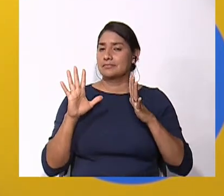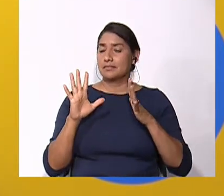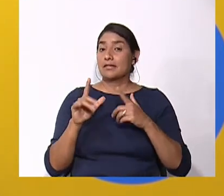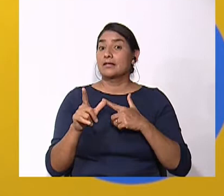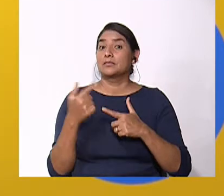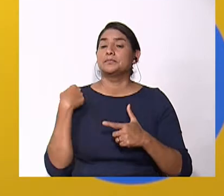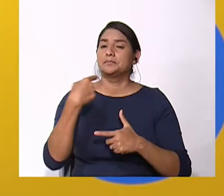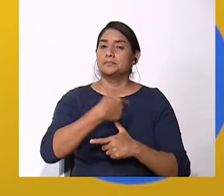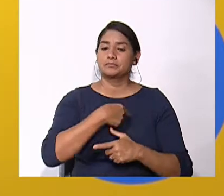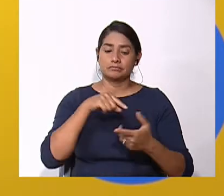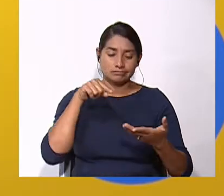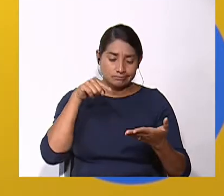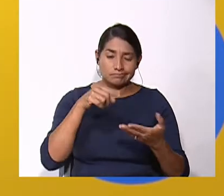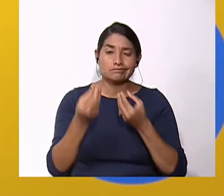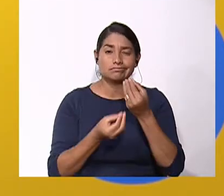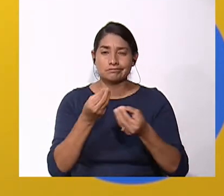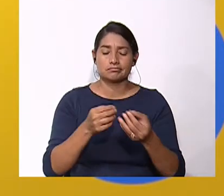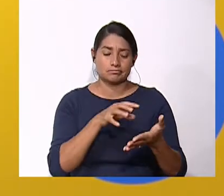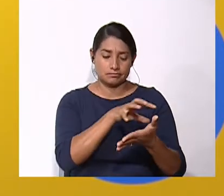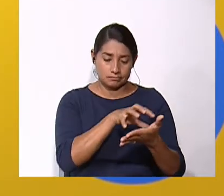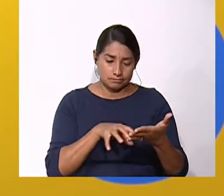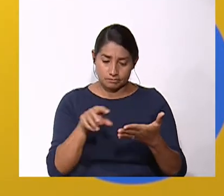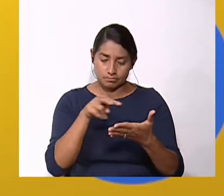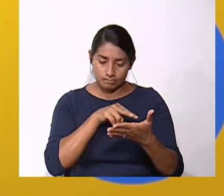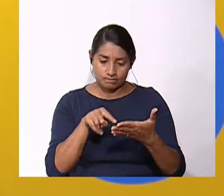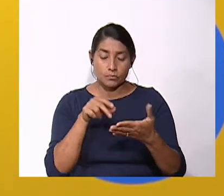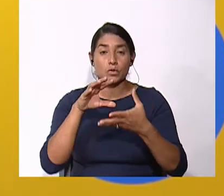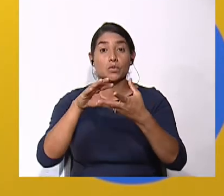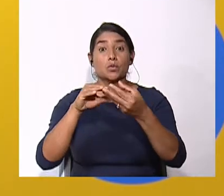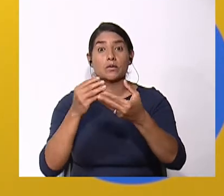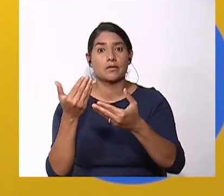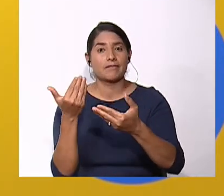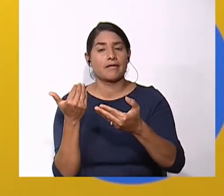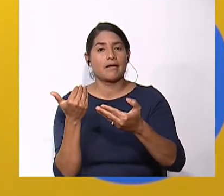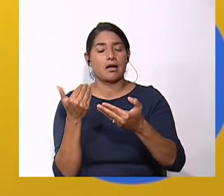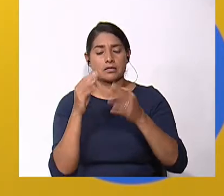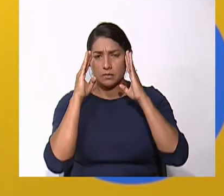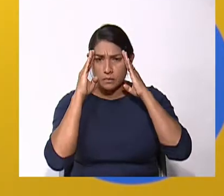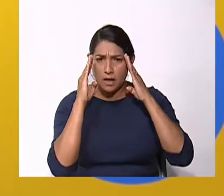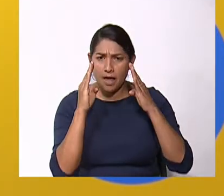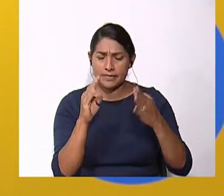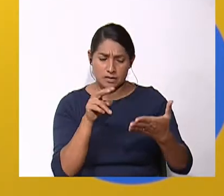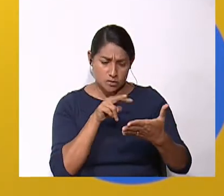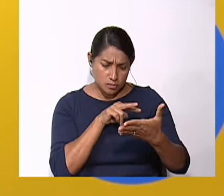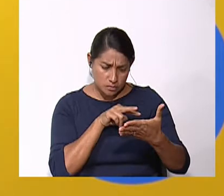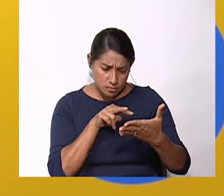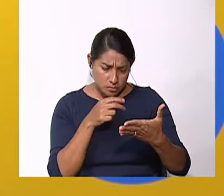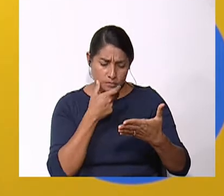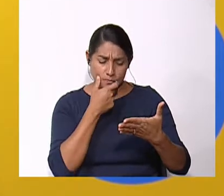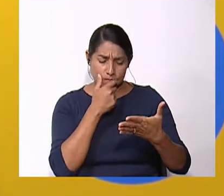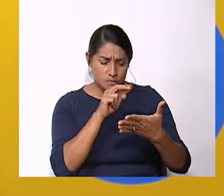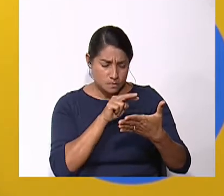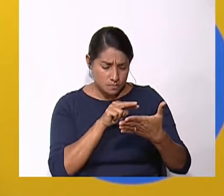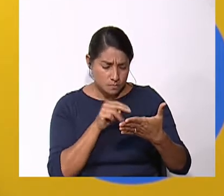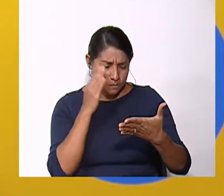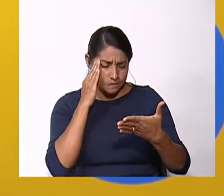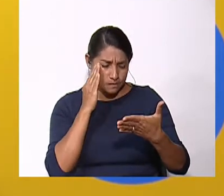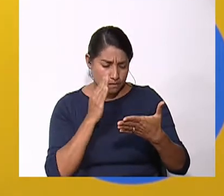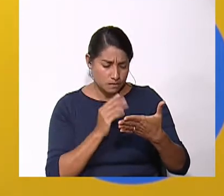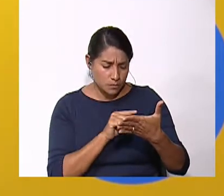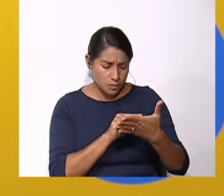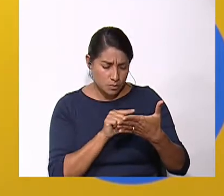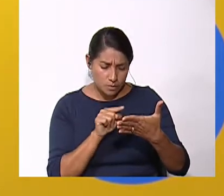Entonces es aquí donde viene esa parte que les estaba contando. Prestar mucha atención,